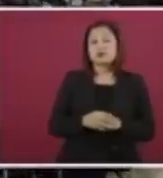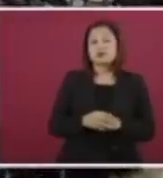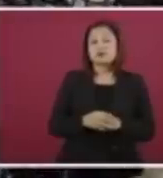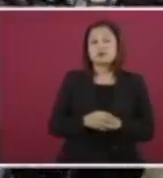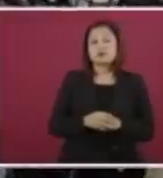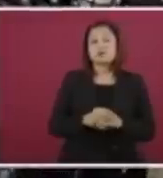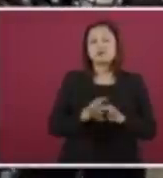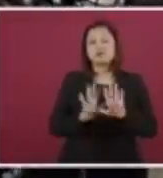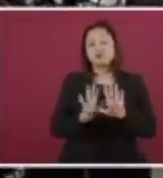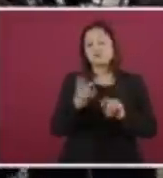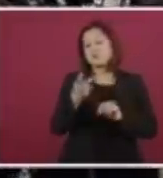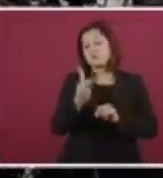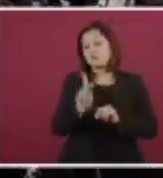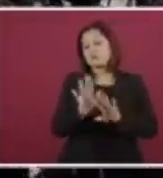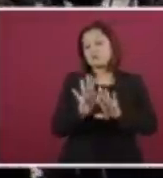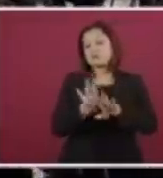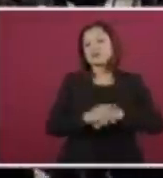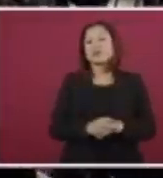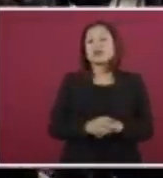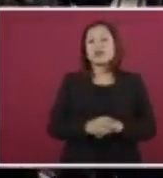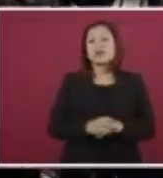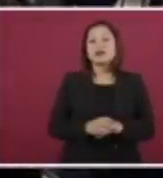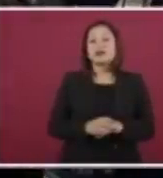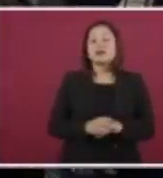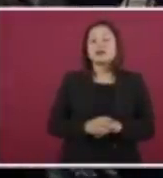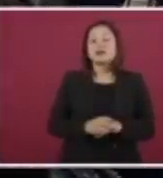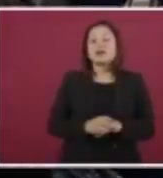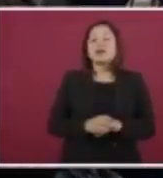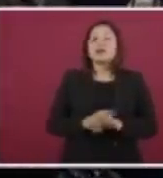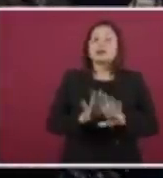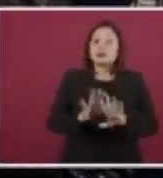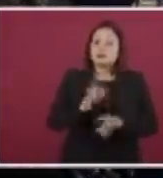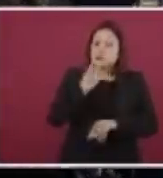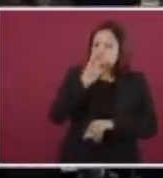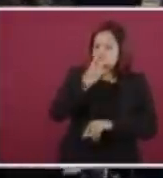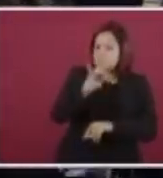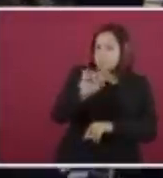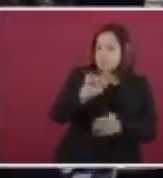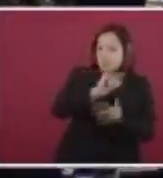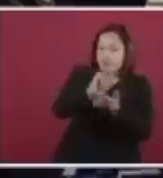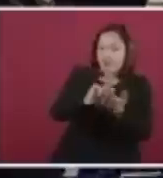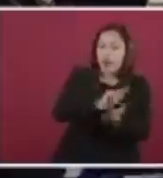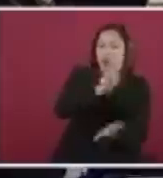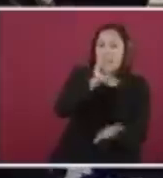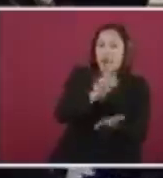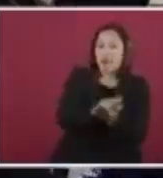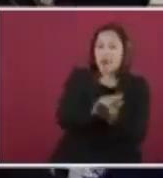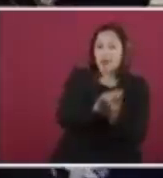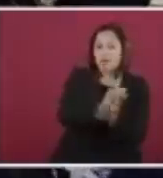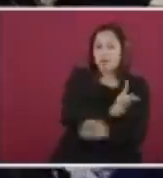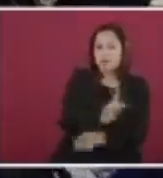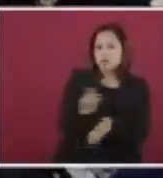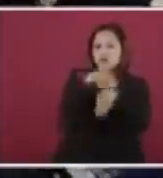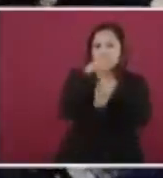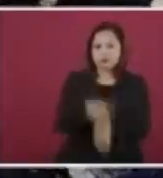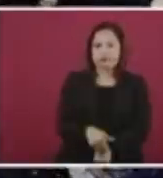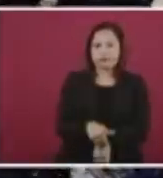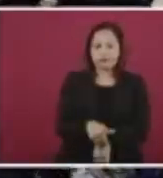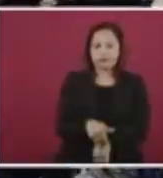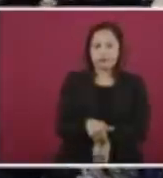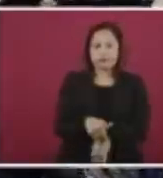Pero bueno, entonces sí aplica para todos, y no deben de comprarse vehículos de